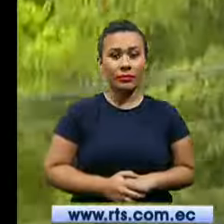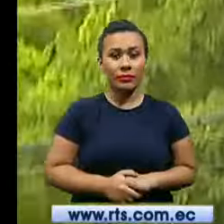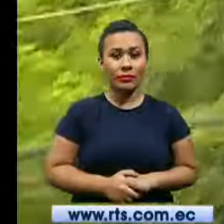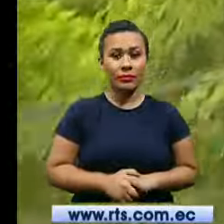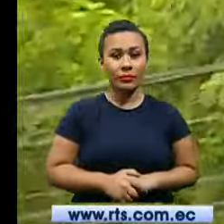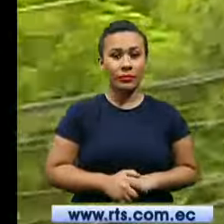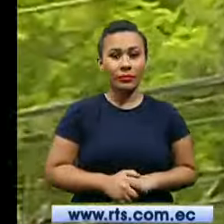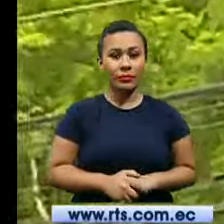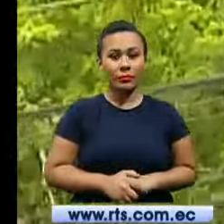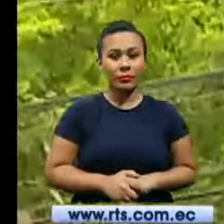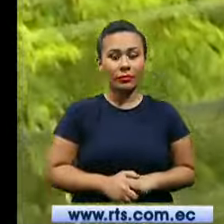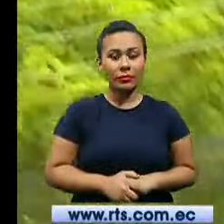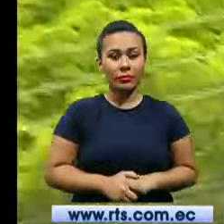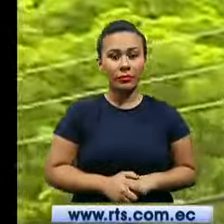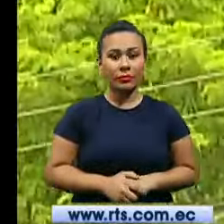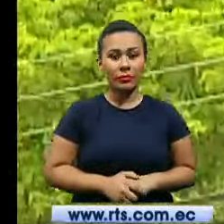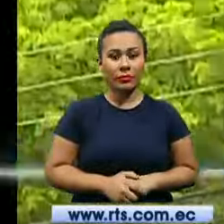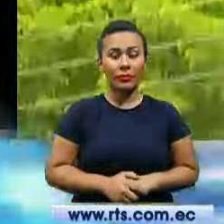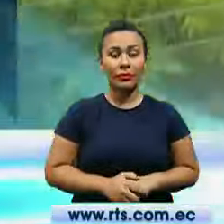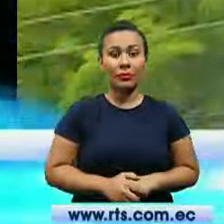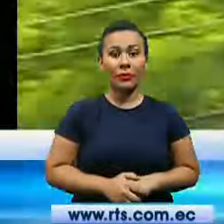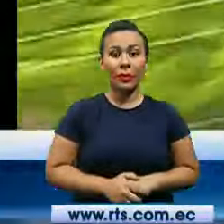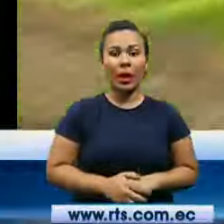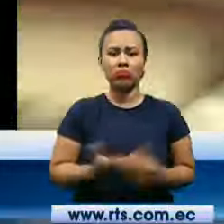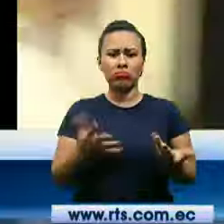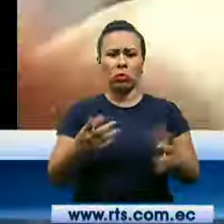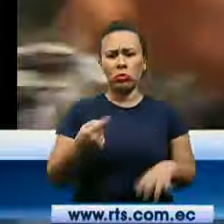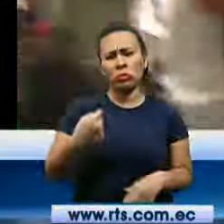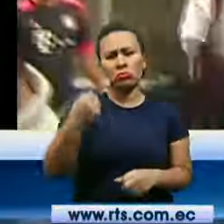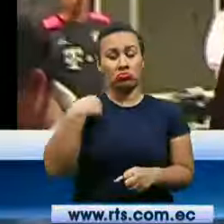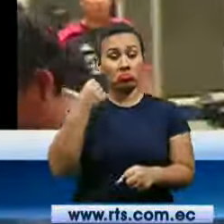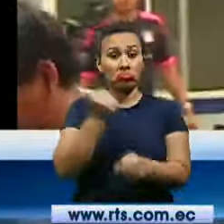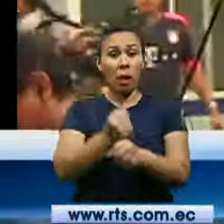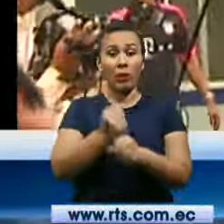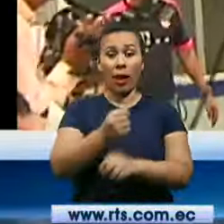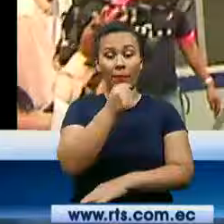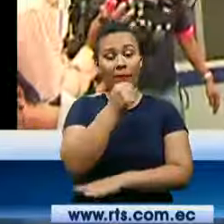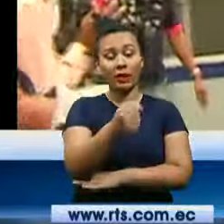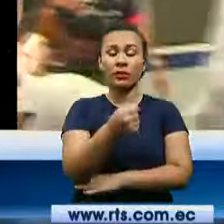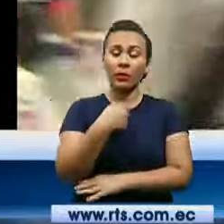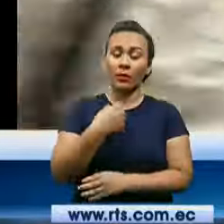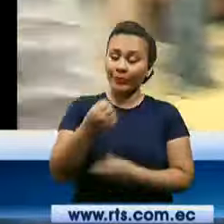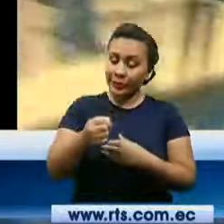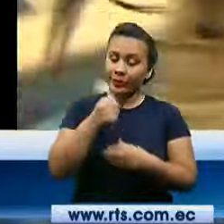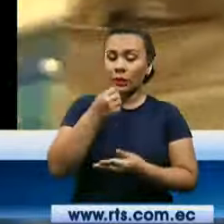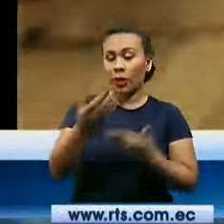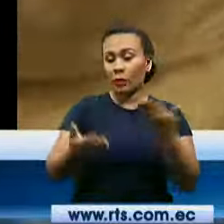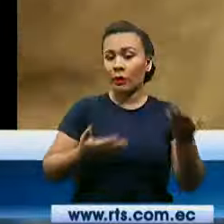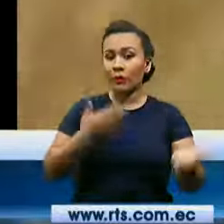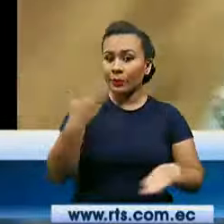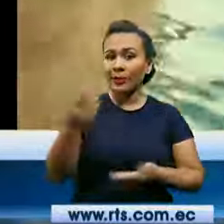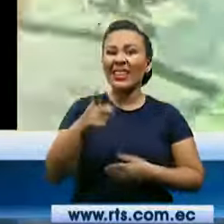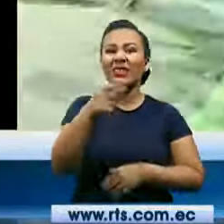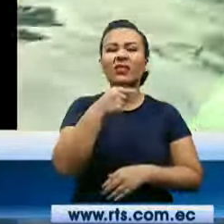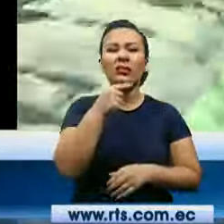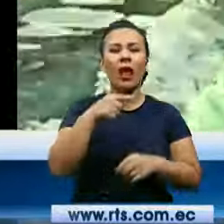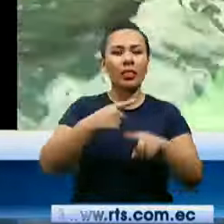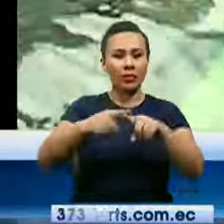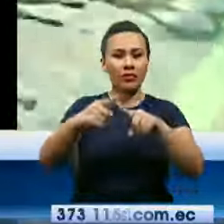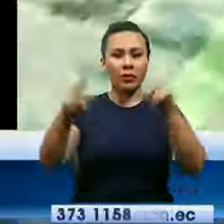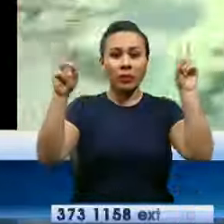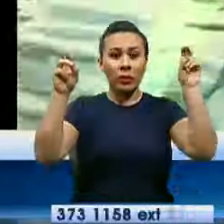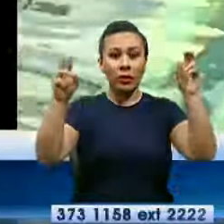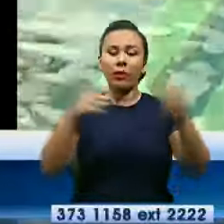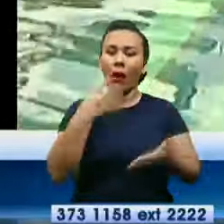para acá. ¿No? A mitad de una tarea periodística se presentó el sismo, incomodando a los colegas de diversos medios